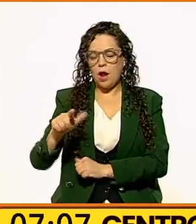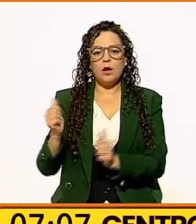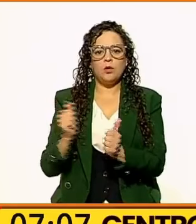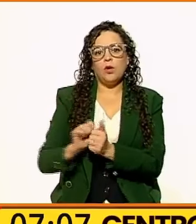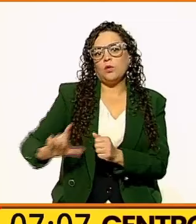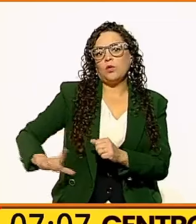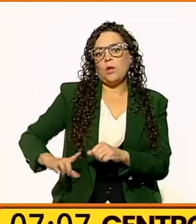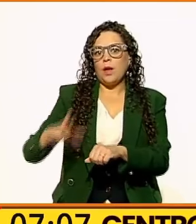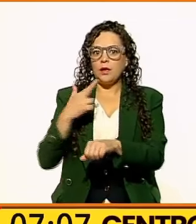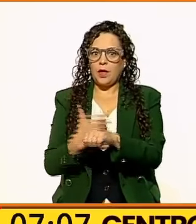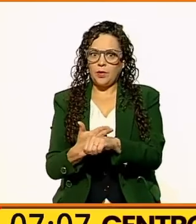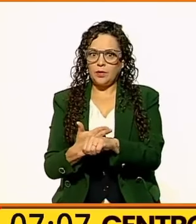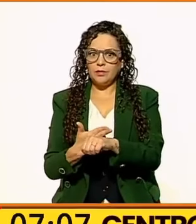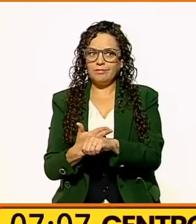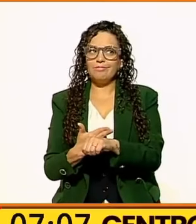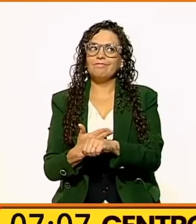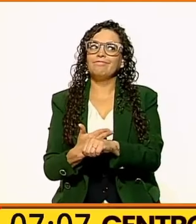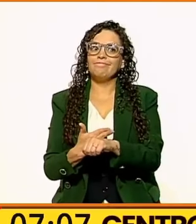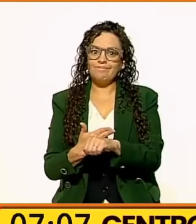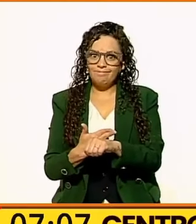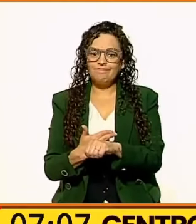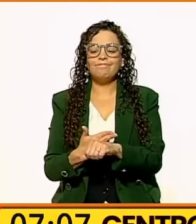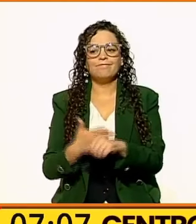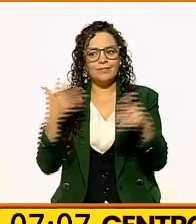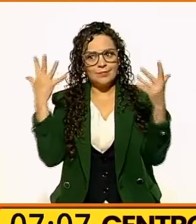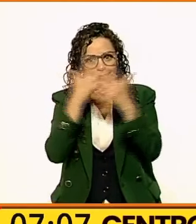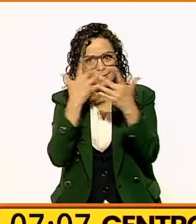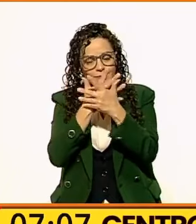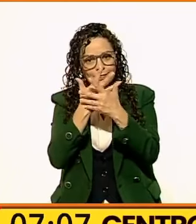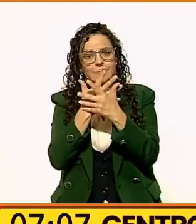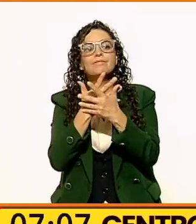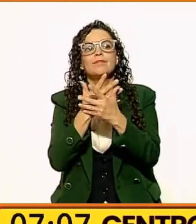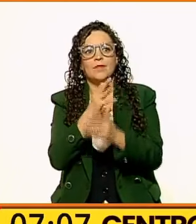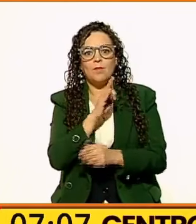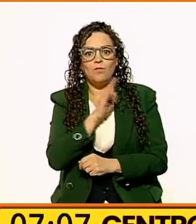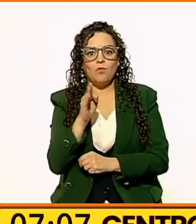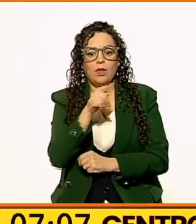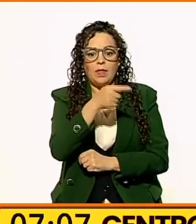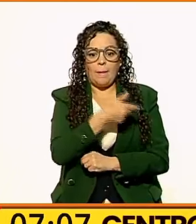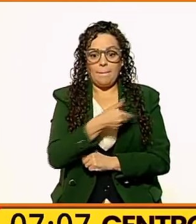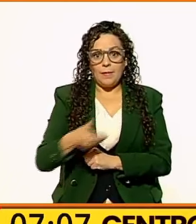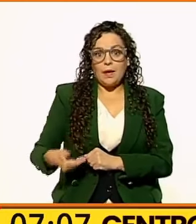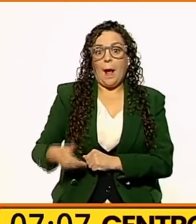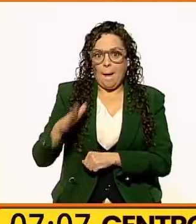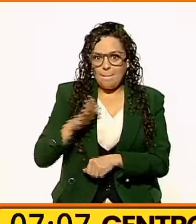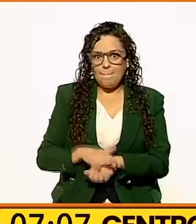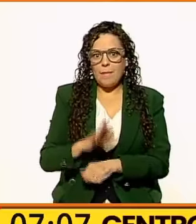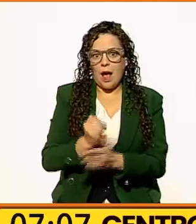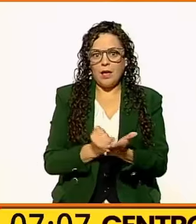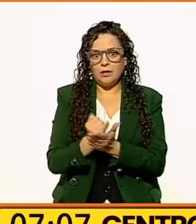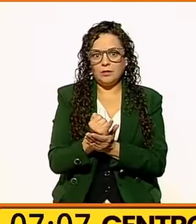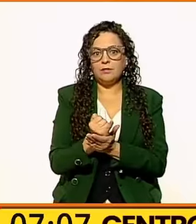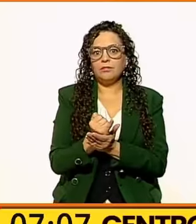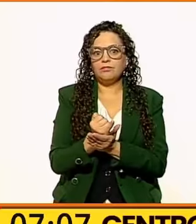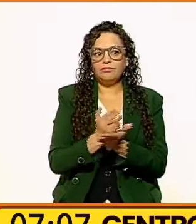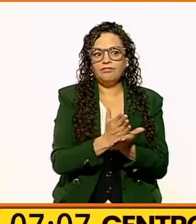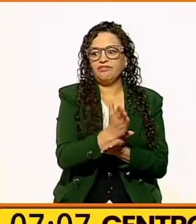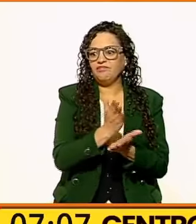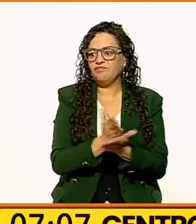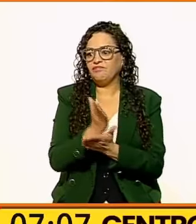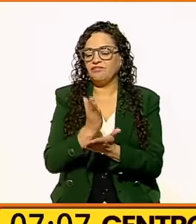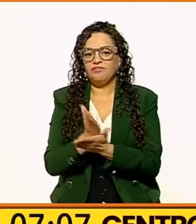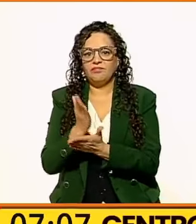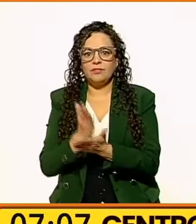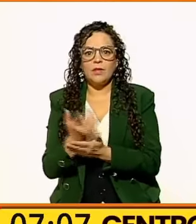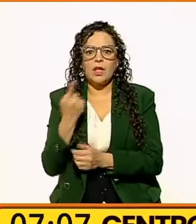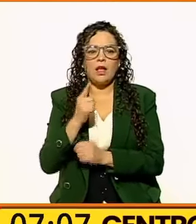Y entonces aquí estamos hablando de que el Ejecutivo va a ir más allá de lo que podrían decidir los gobiernos de cada uno de los estados